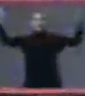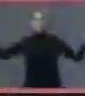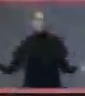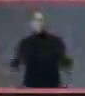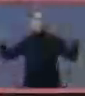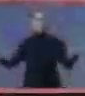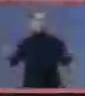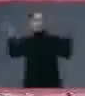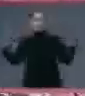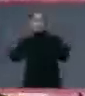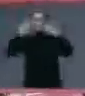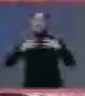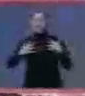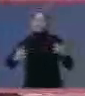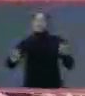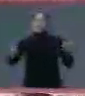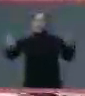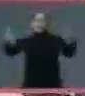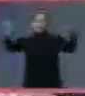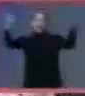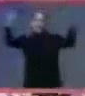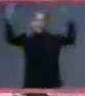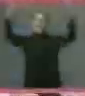afión arriba es